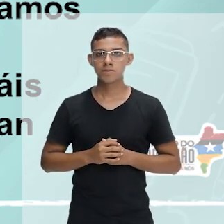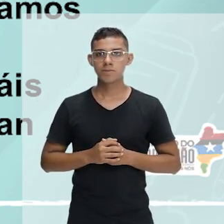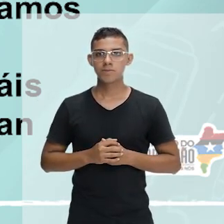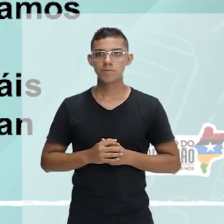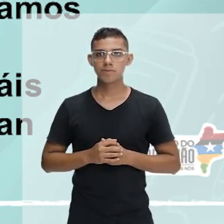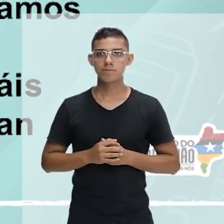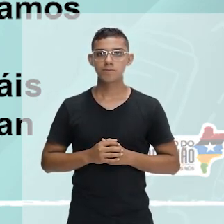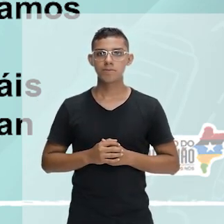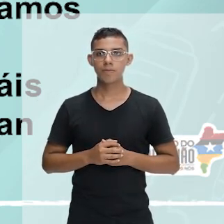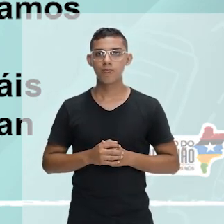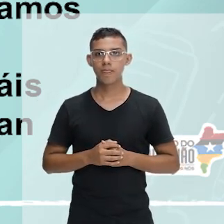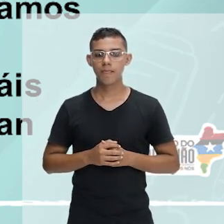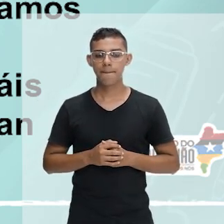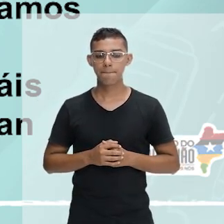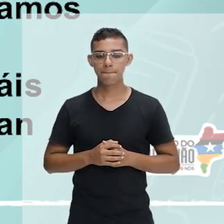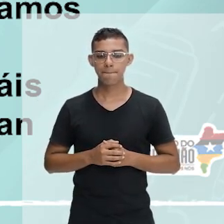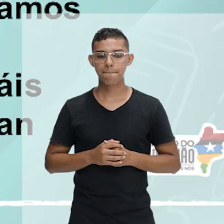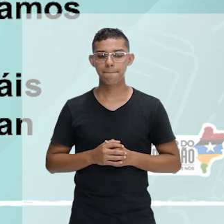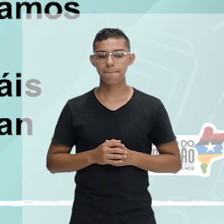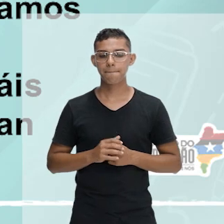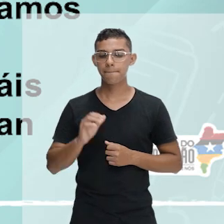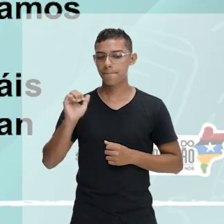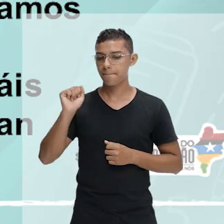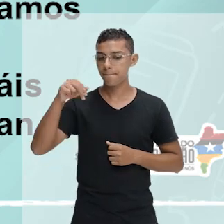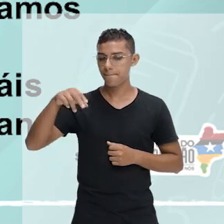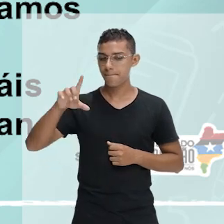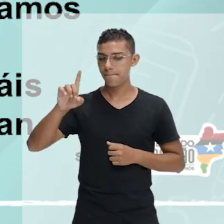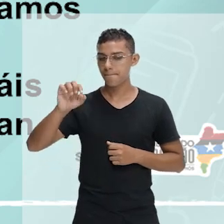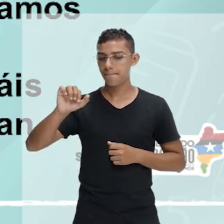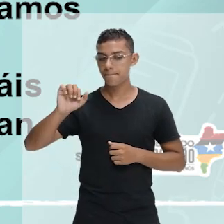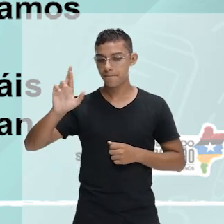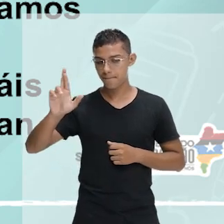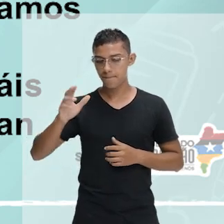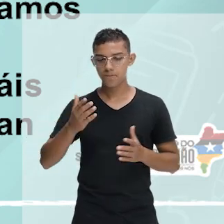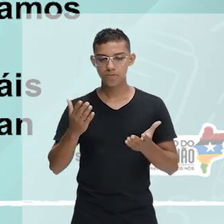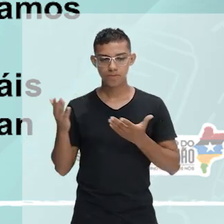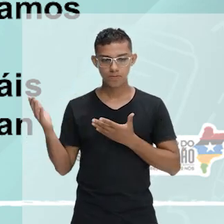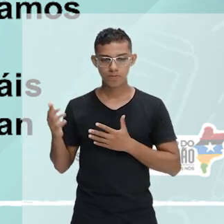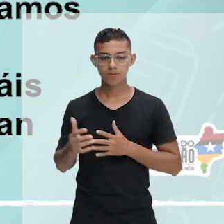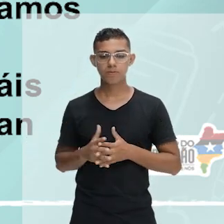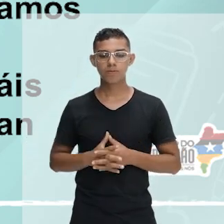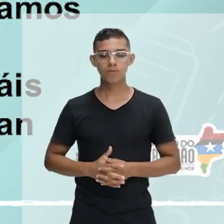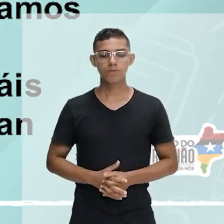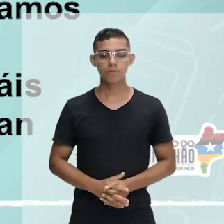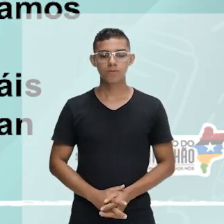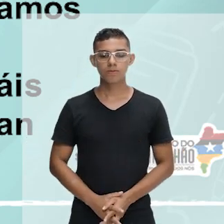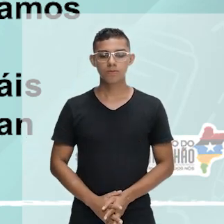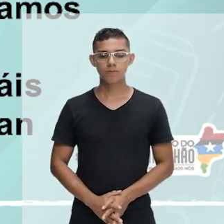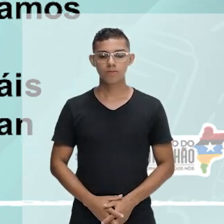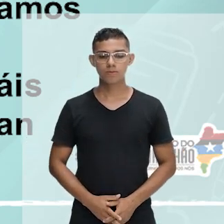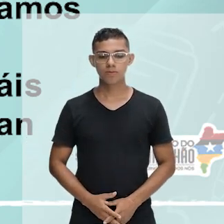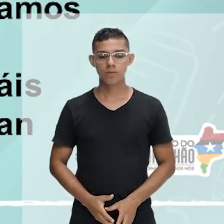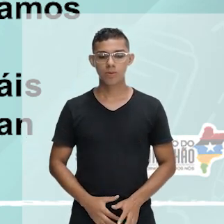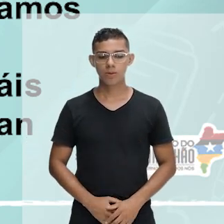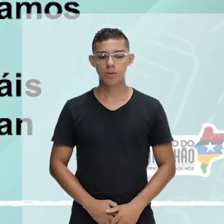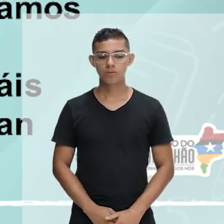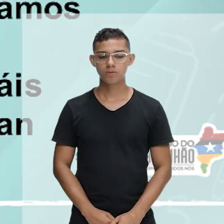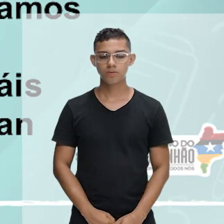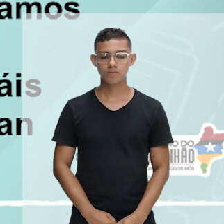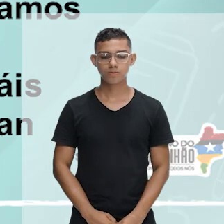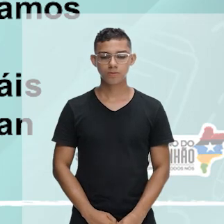estuvierais, ellos estuvieran. Andar, como é que fica? Yo anduviera,